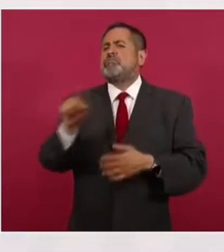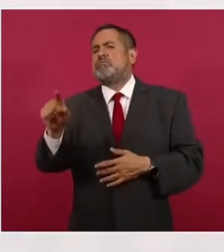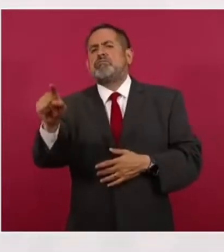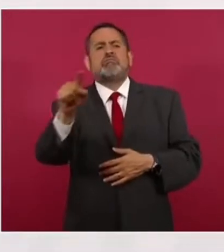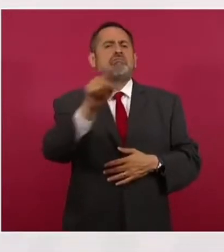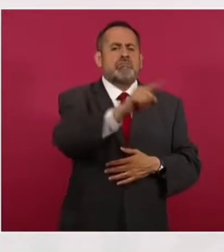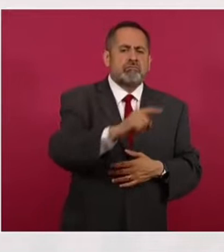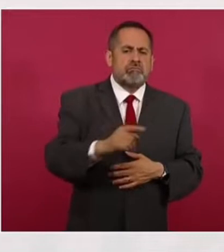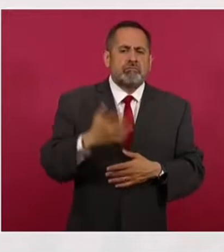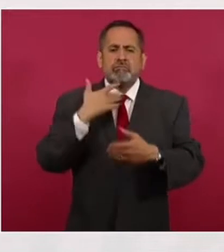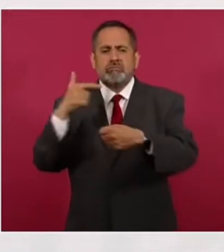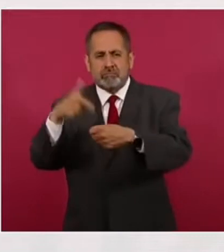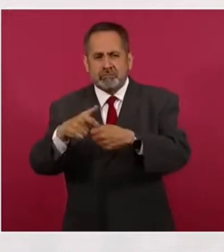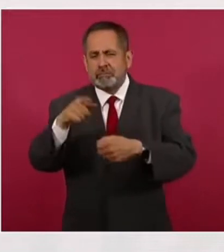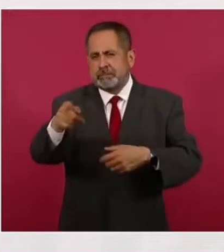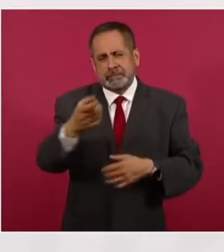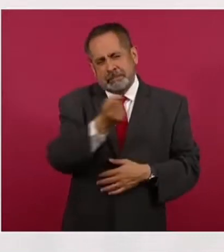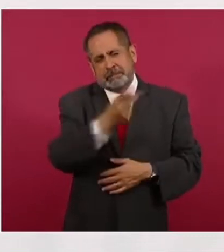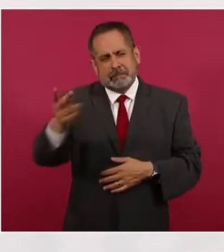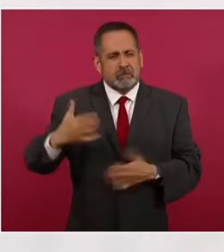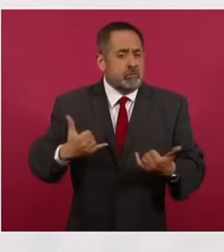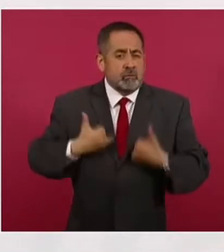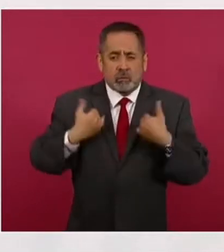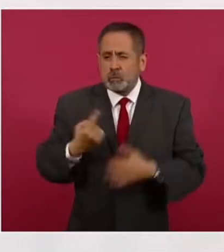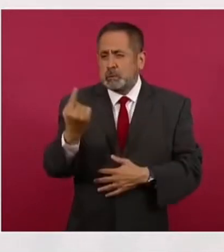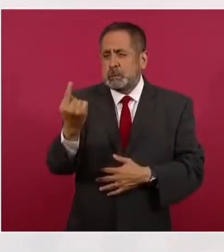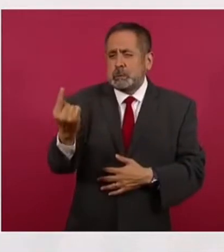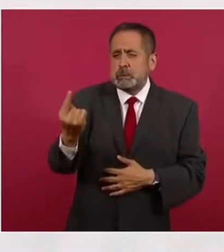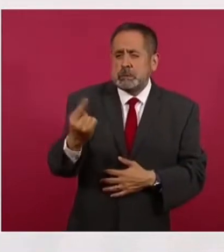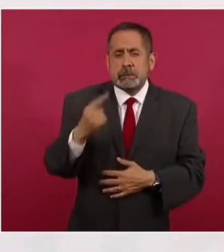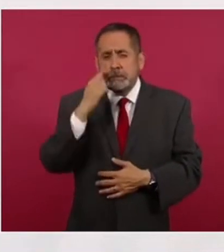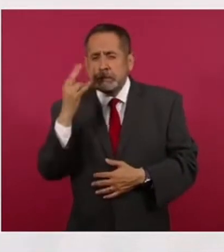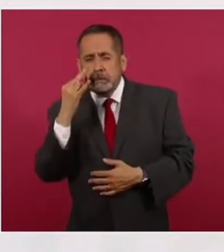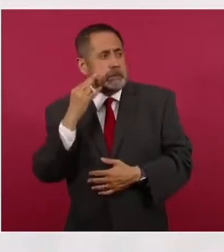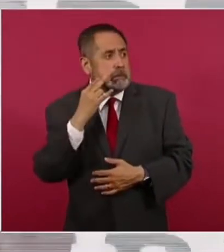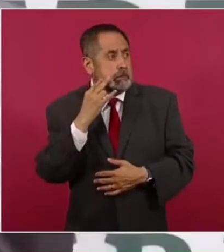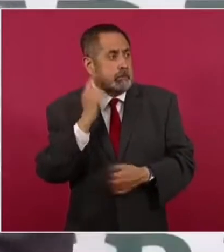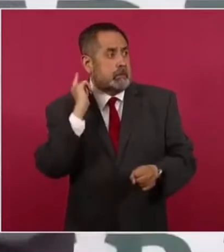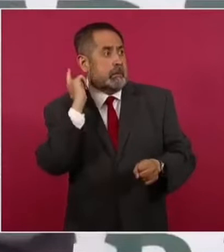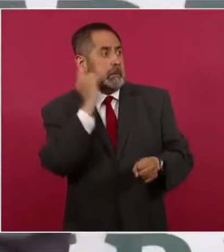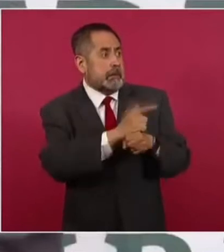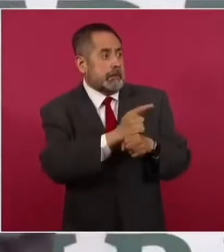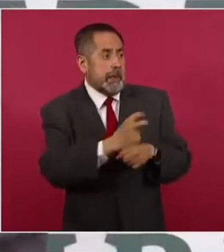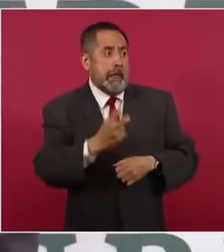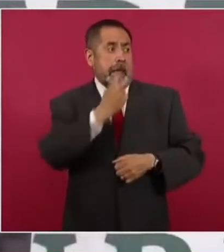gasolineras, estaban los halconcitos. Y esa era parte de la narrativa.